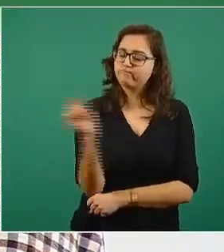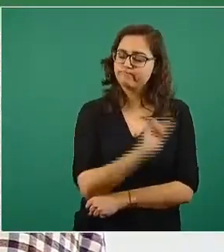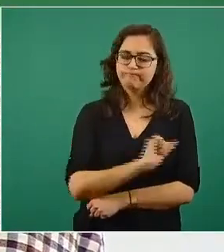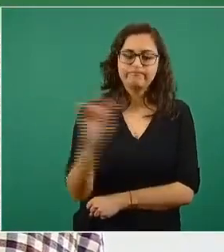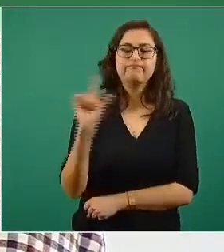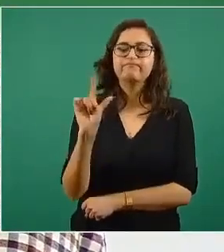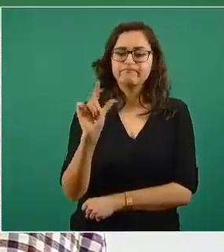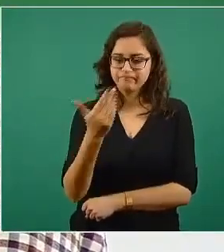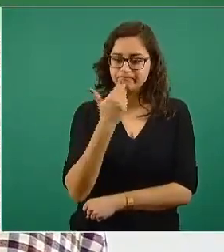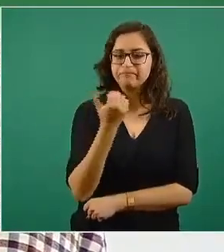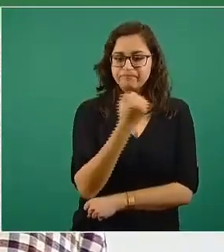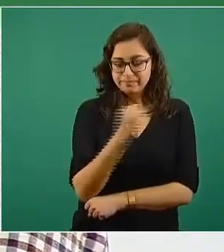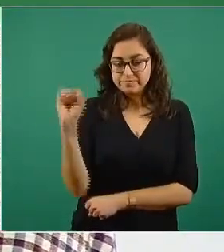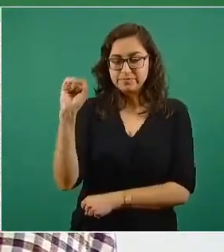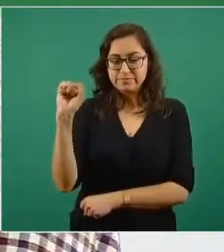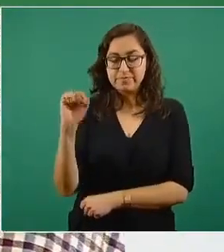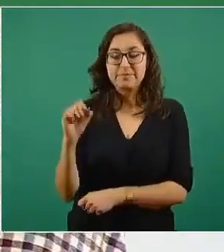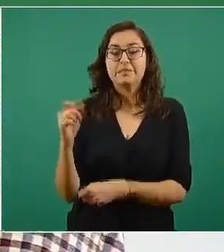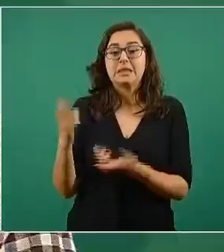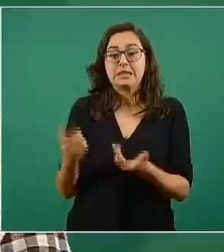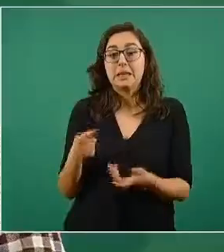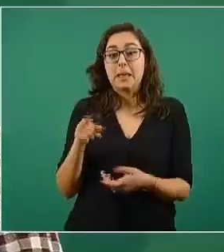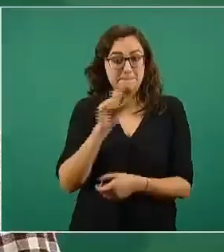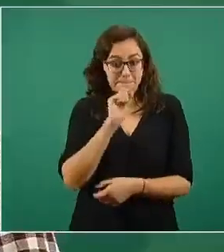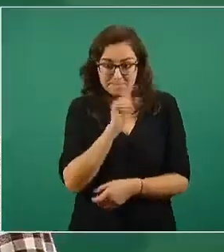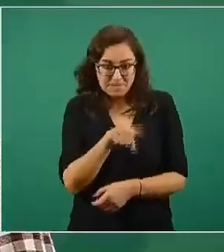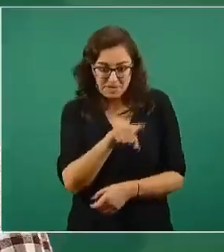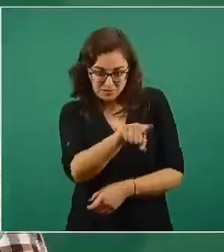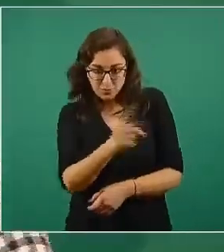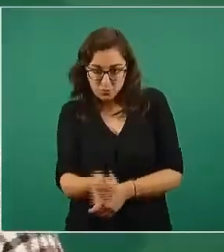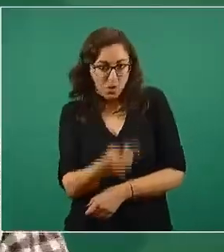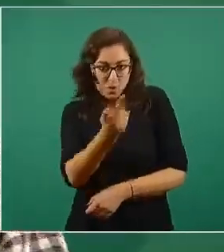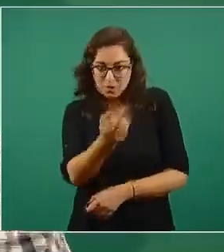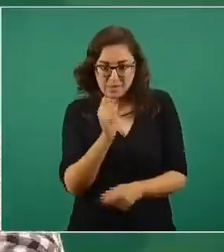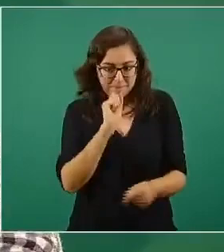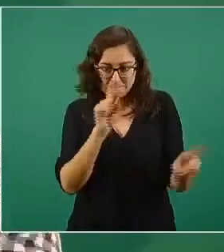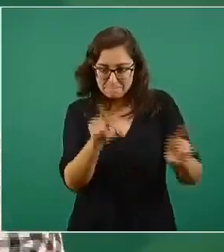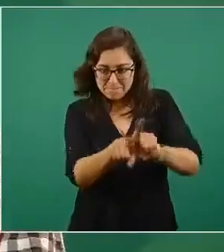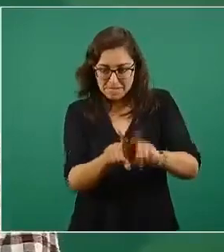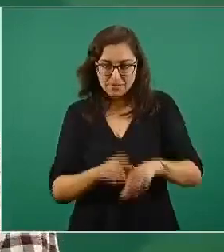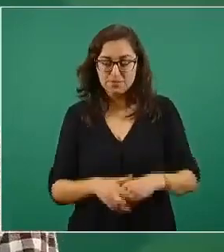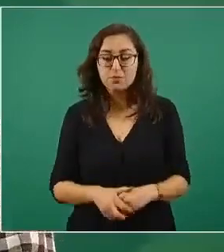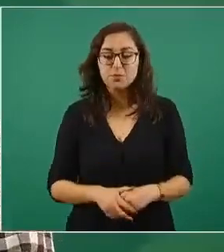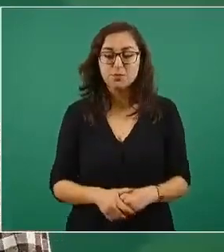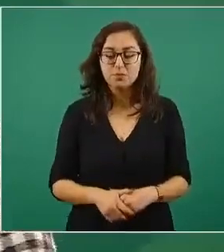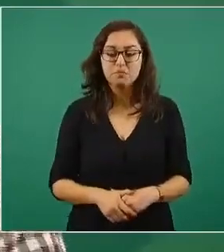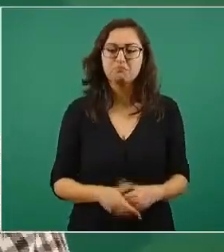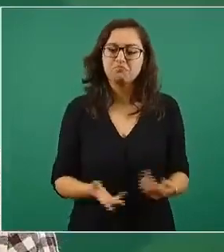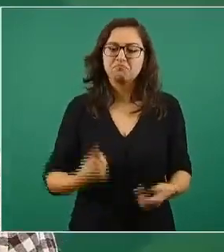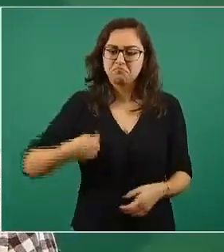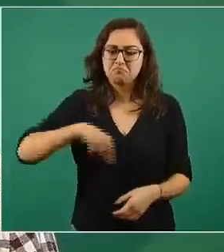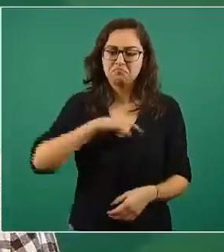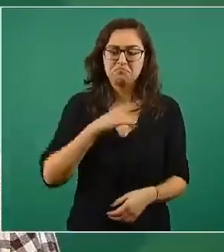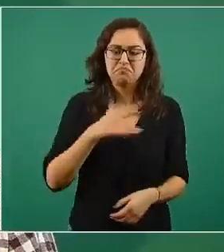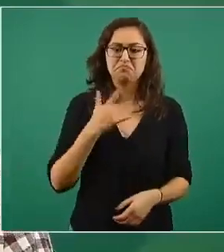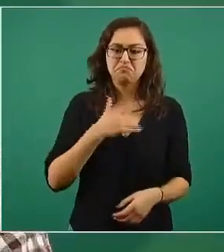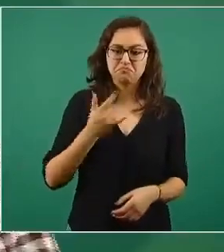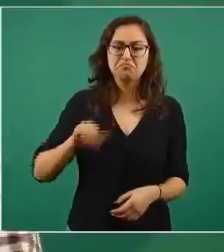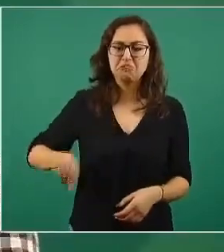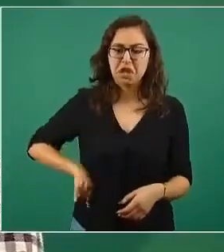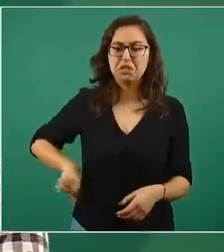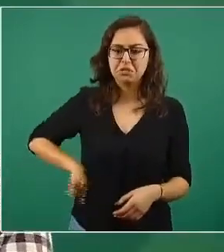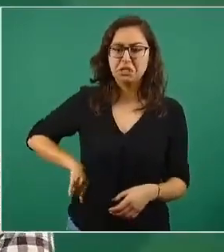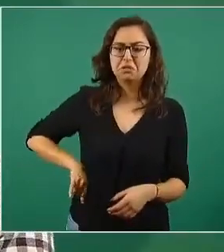pública muy destacada, justamente hizo la pregunta que usted acaba de hacer. Y nos parece que es de interés público y lo vamos a